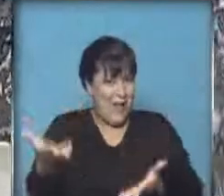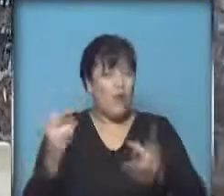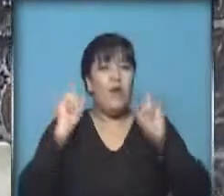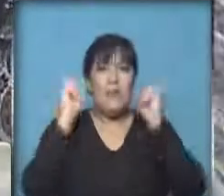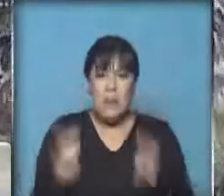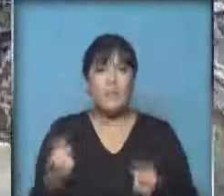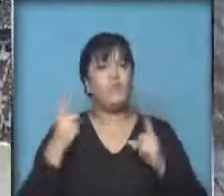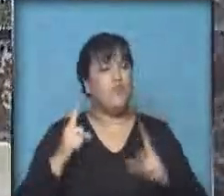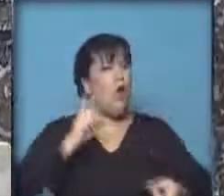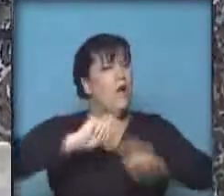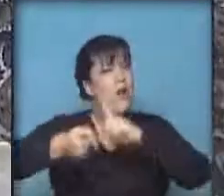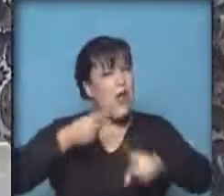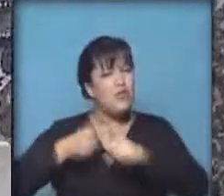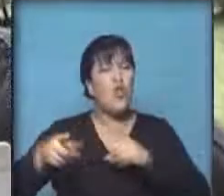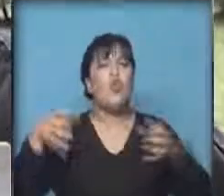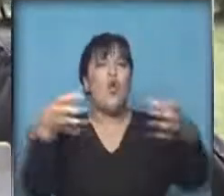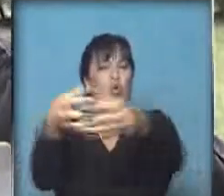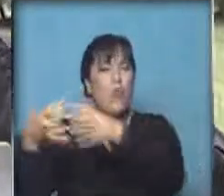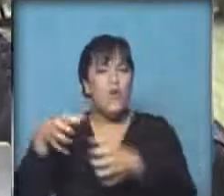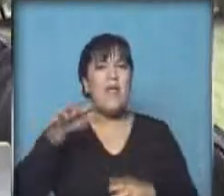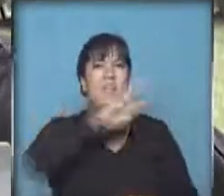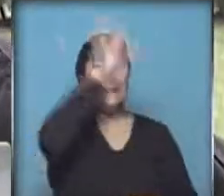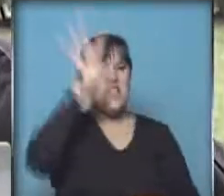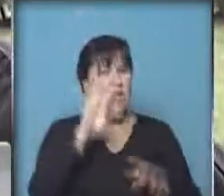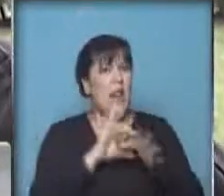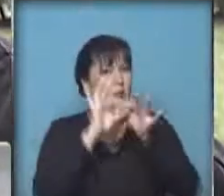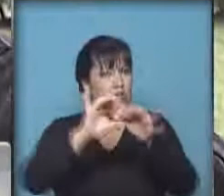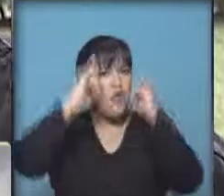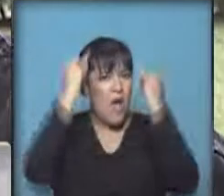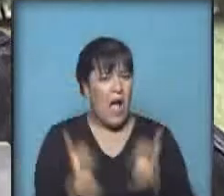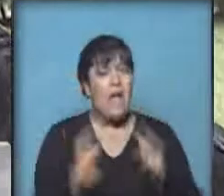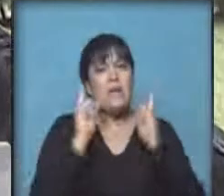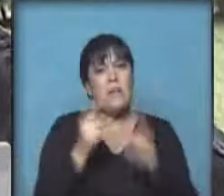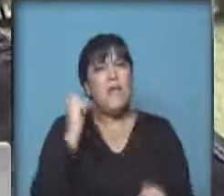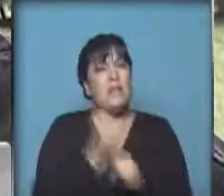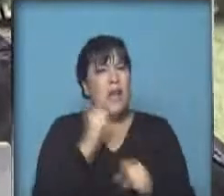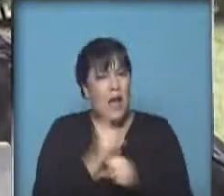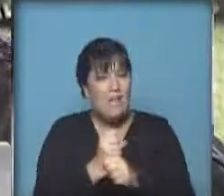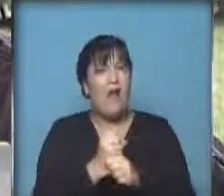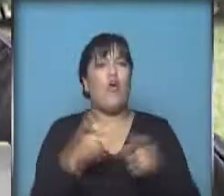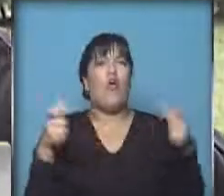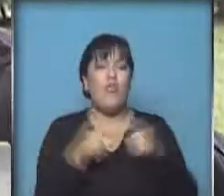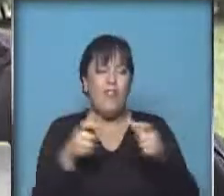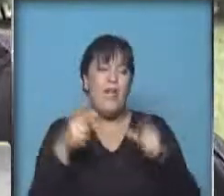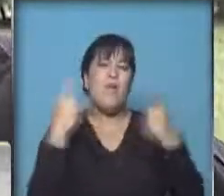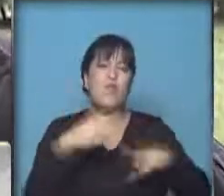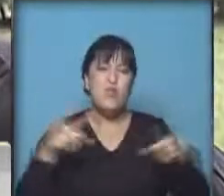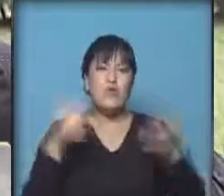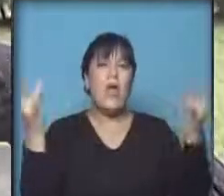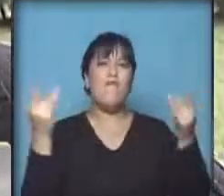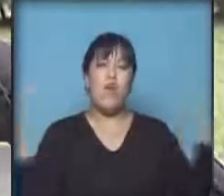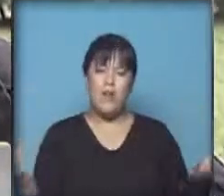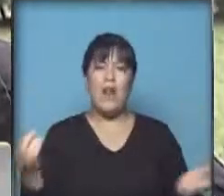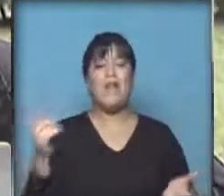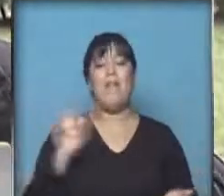tengo relación con todas las comunidades indígenas y además hice un trabajo también de recopilación de músicas folclóricas llamado Ushuaia la